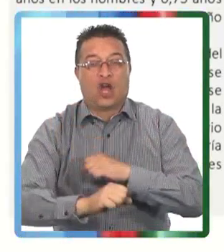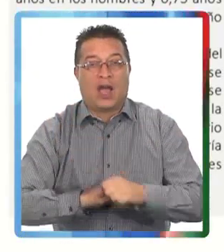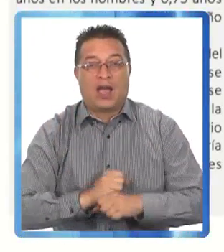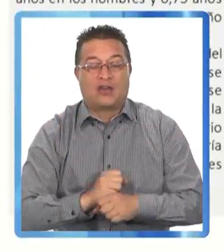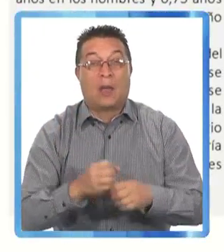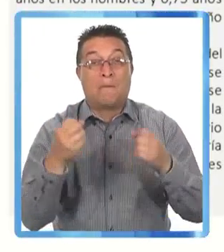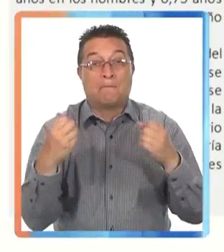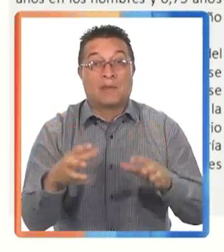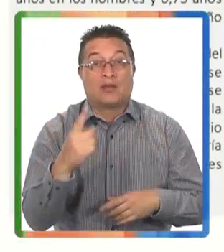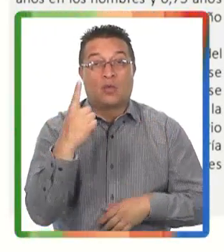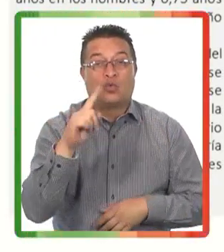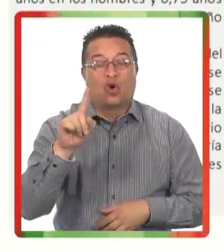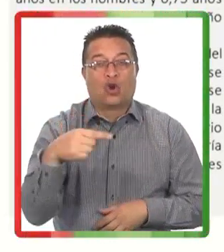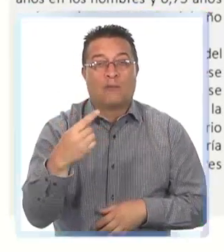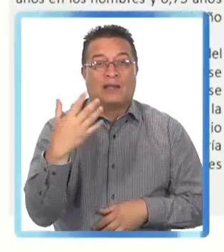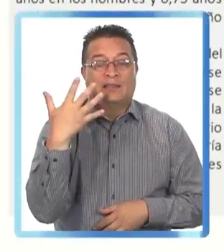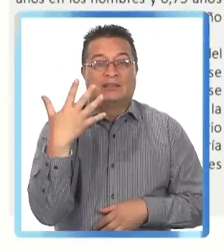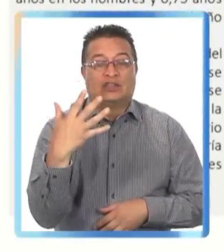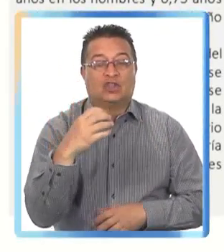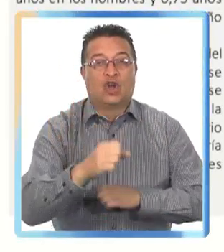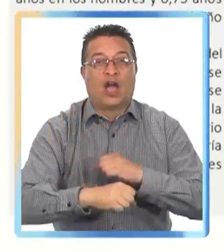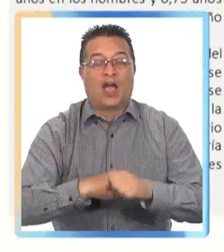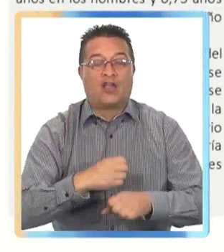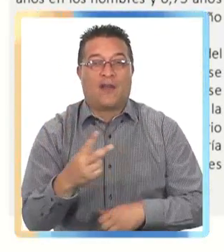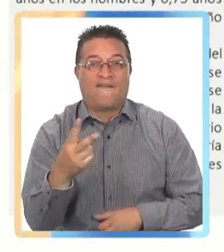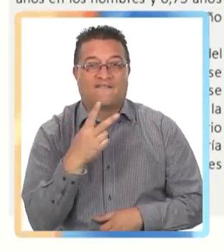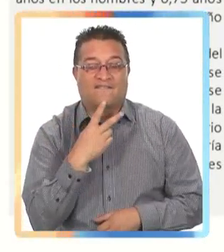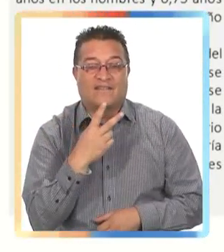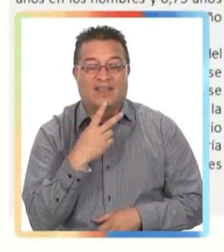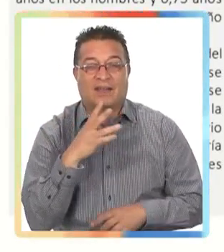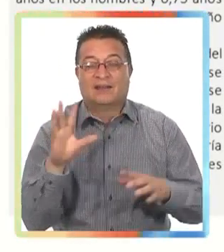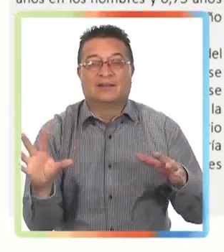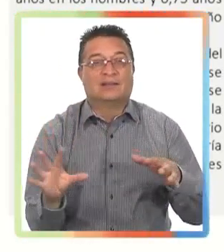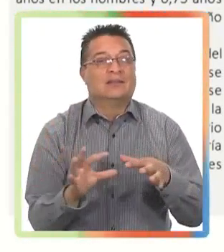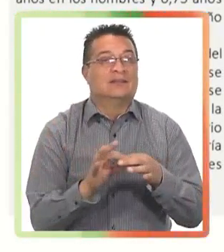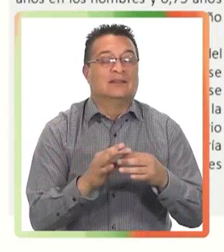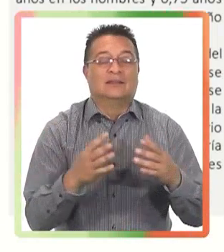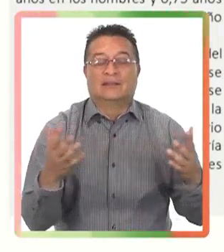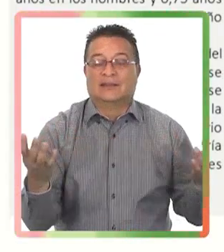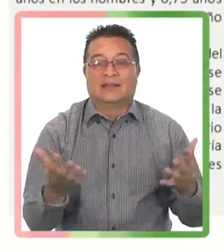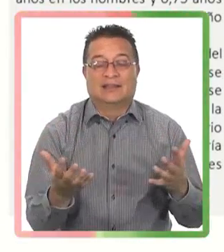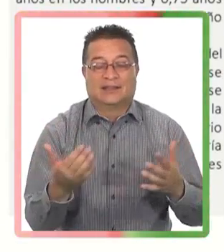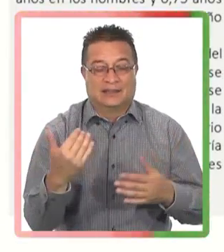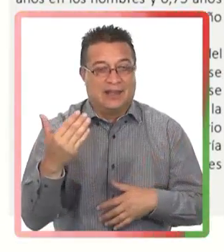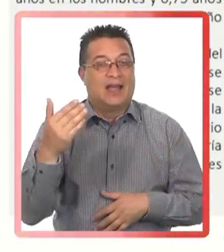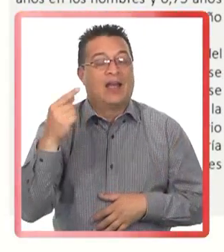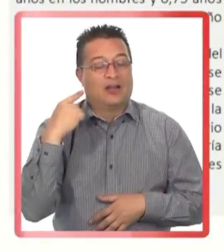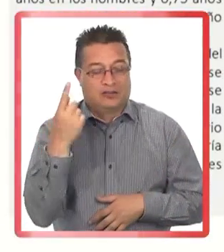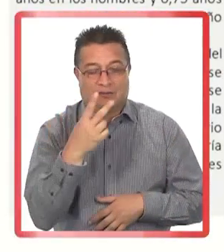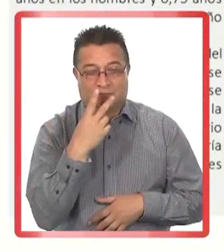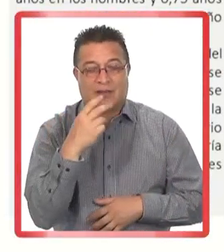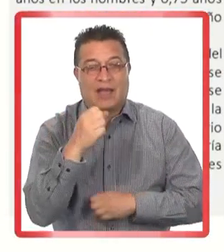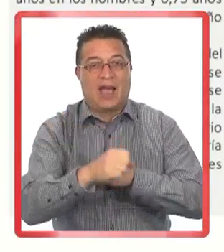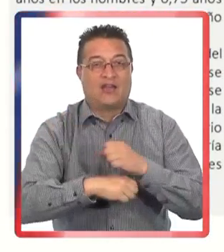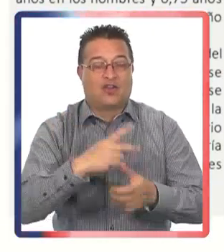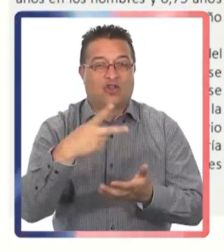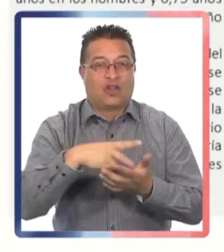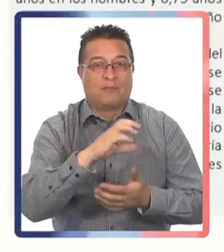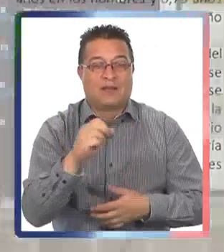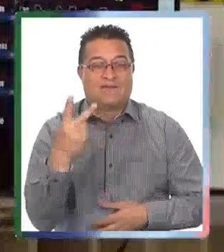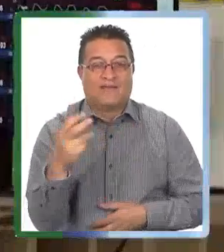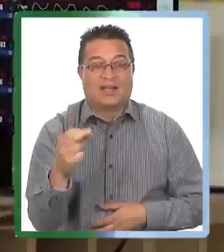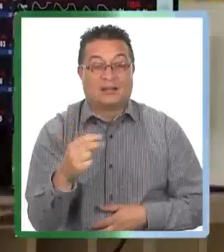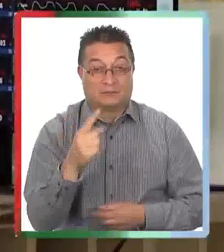76,74 años. Pierden 1,5 años de vida con respecto a lo que era esperable para el año